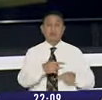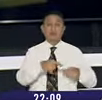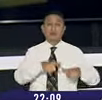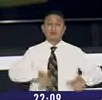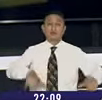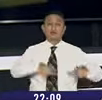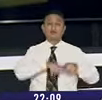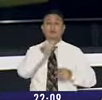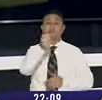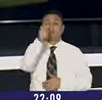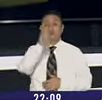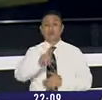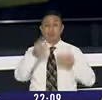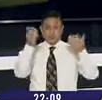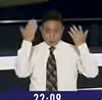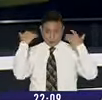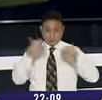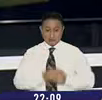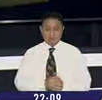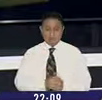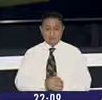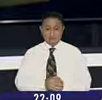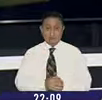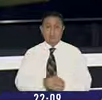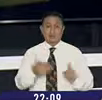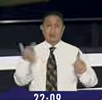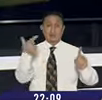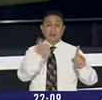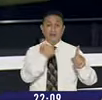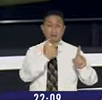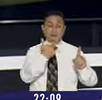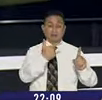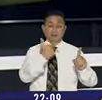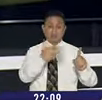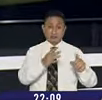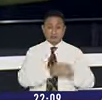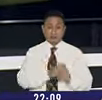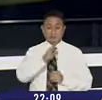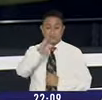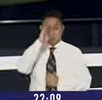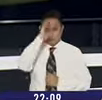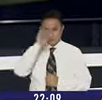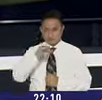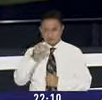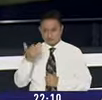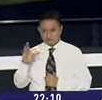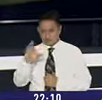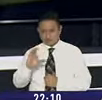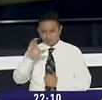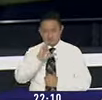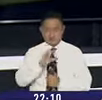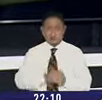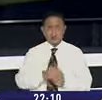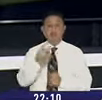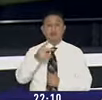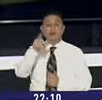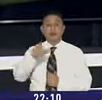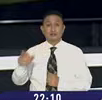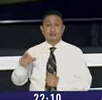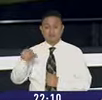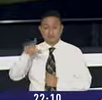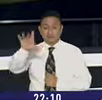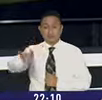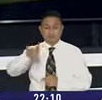del suroeste de Guayaquil. Luego del crimen, la Policía Nacional realizó un operativo y detuvo a dos personas